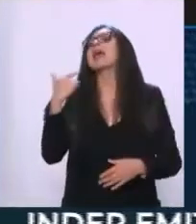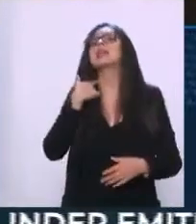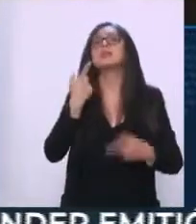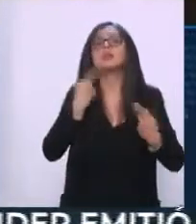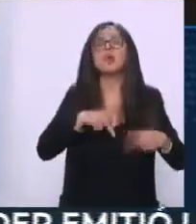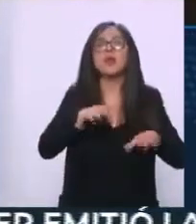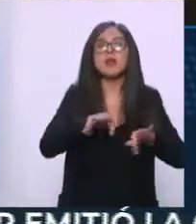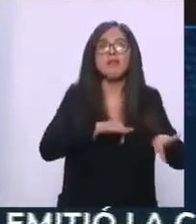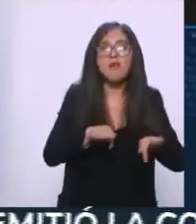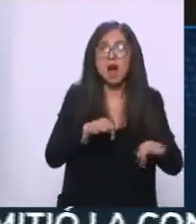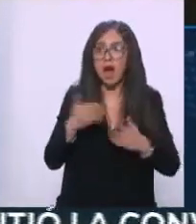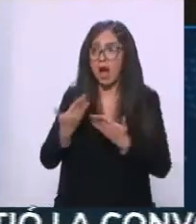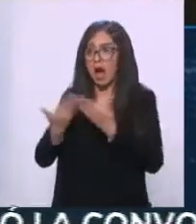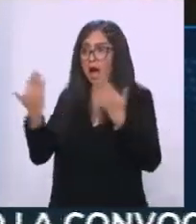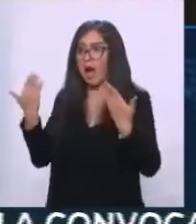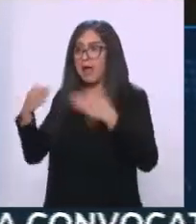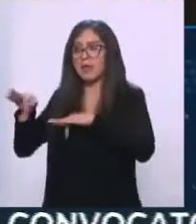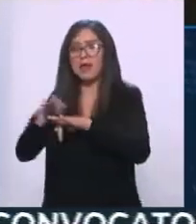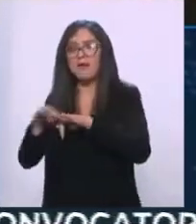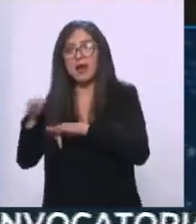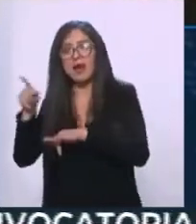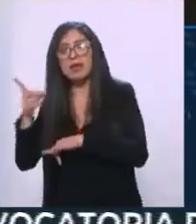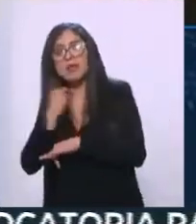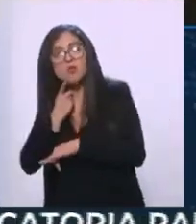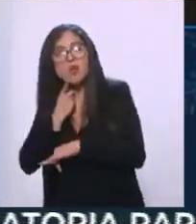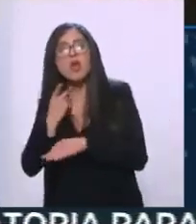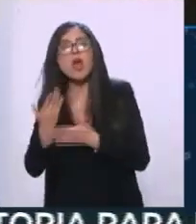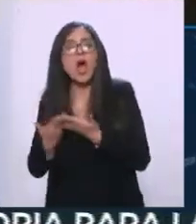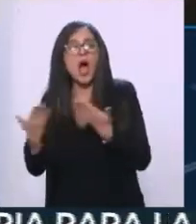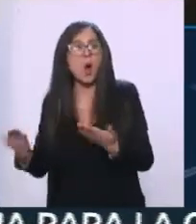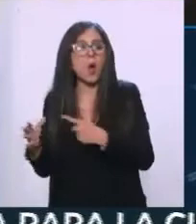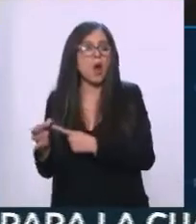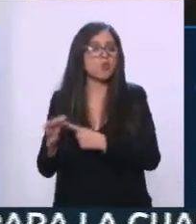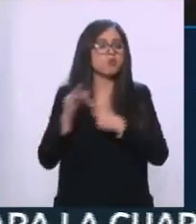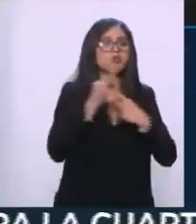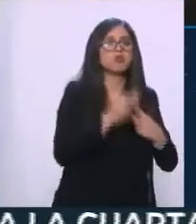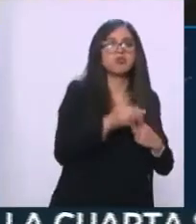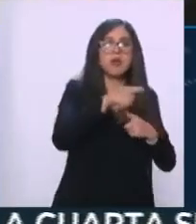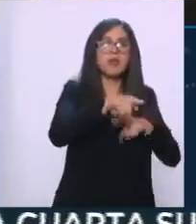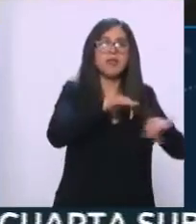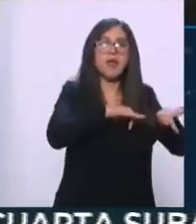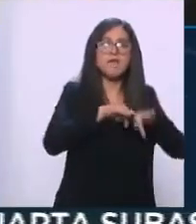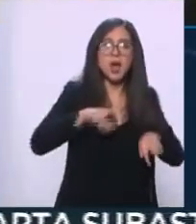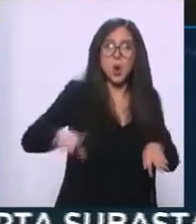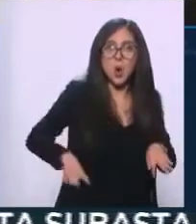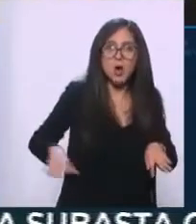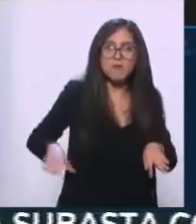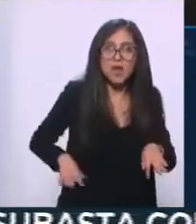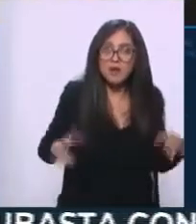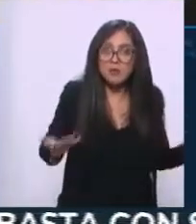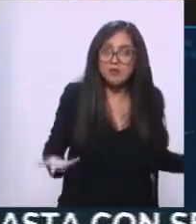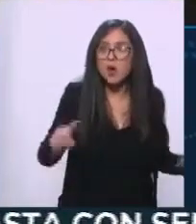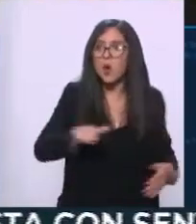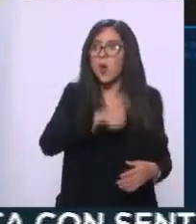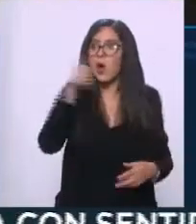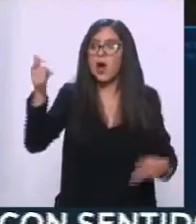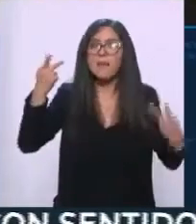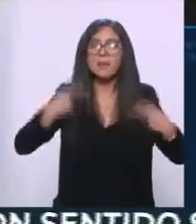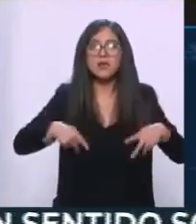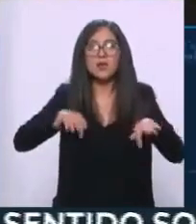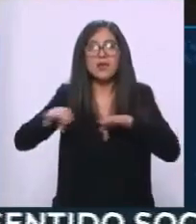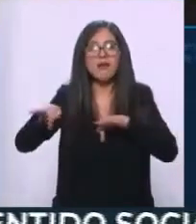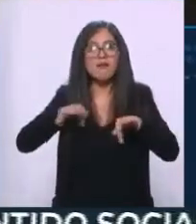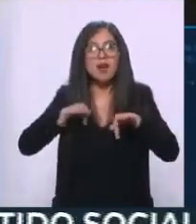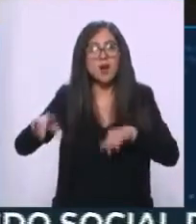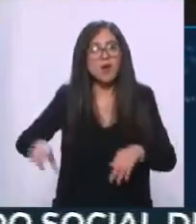por ejemplo, gobernadores, lo decías, José, y otro tipo de funcionarios, y también a la administración de